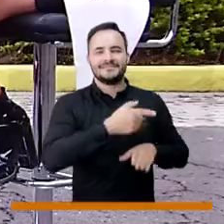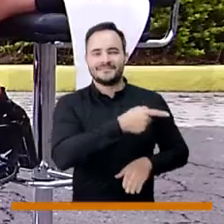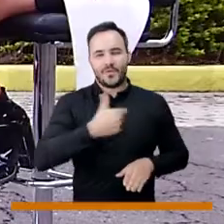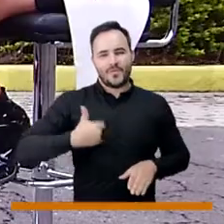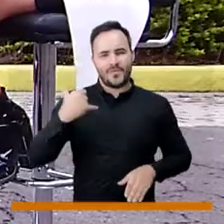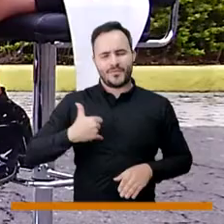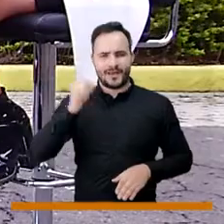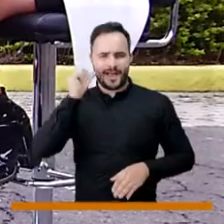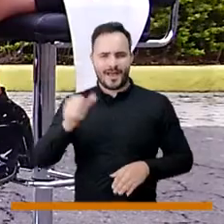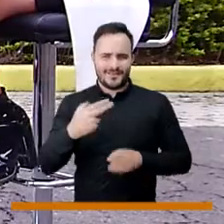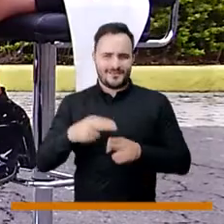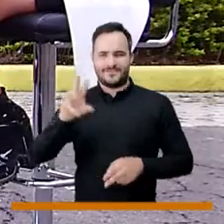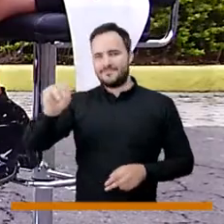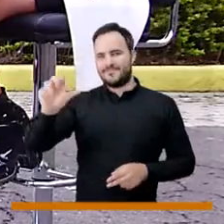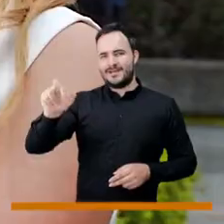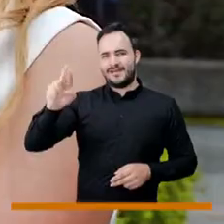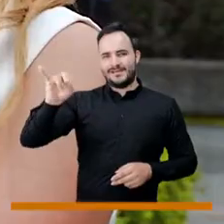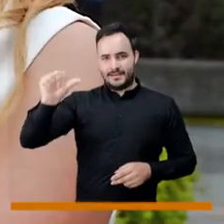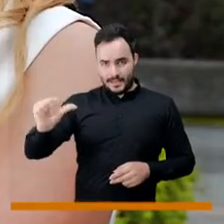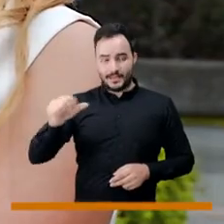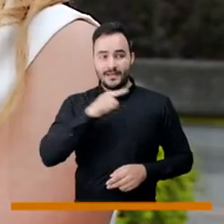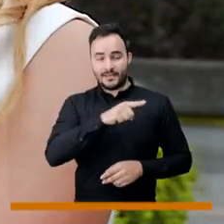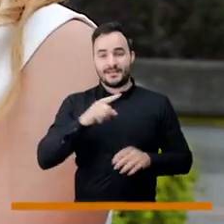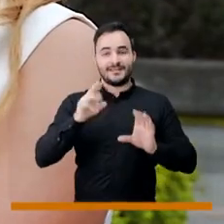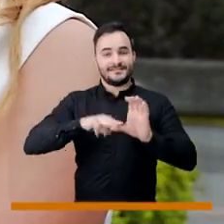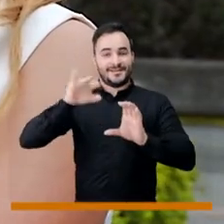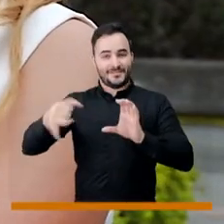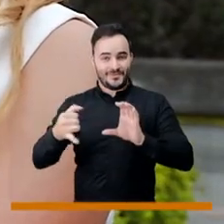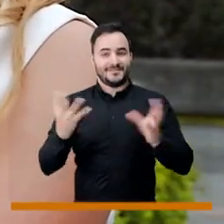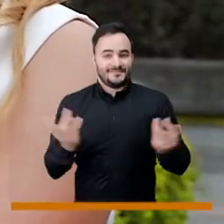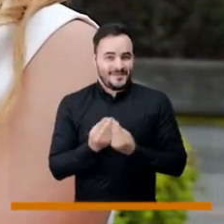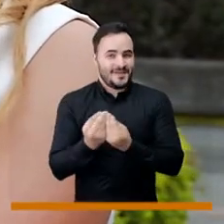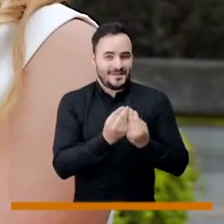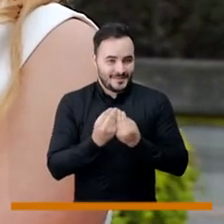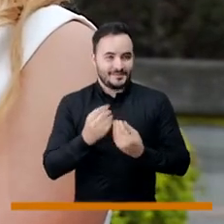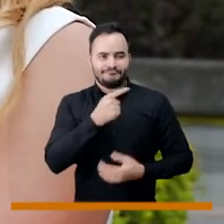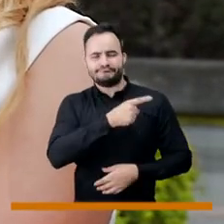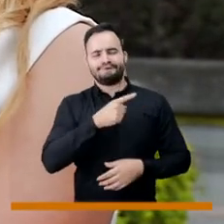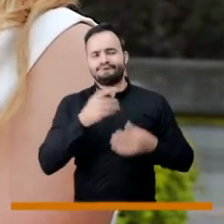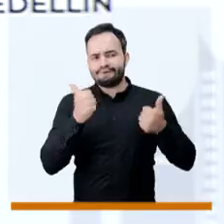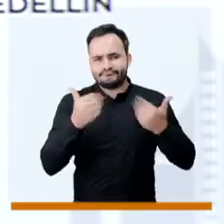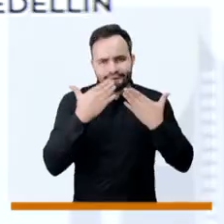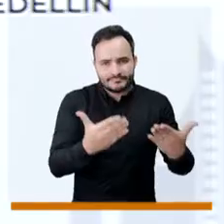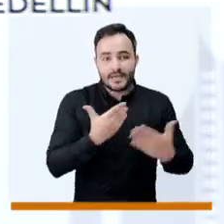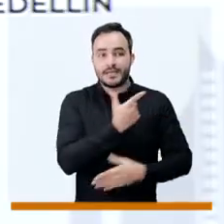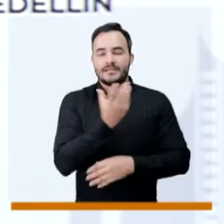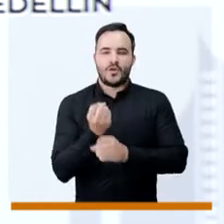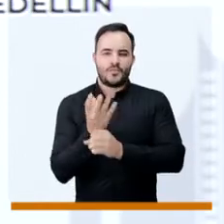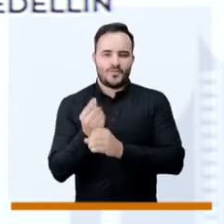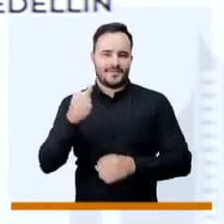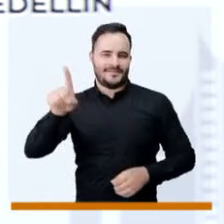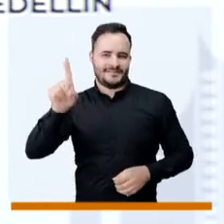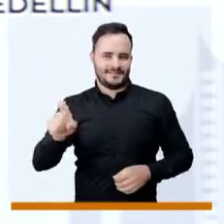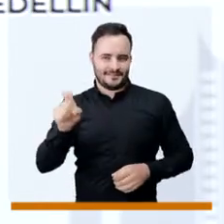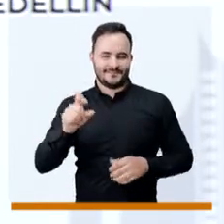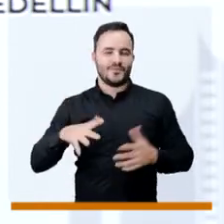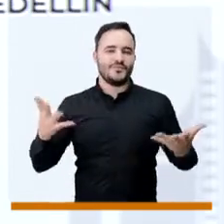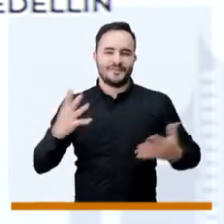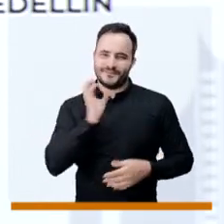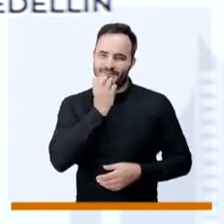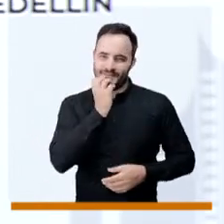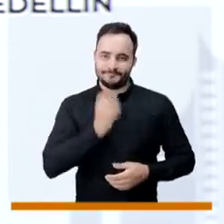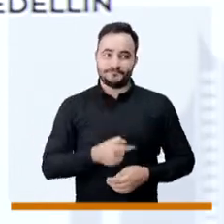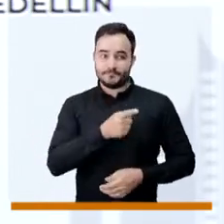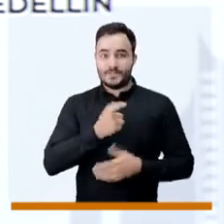desde el cmj maría alejandra gonzález bienvenida de la comuna 16 de